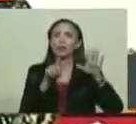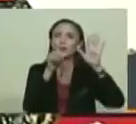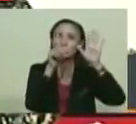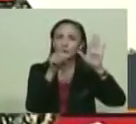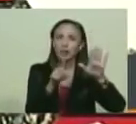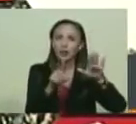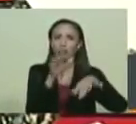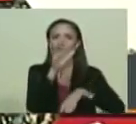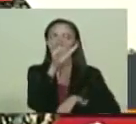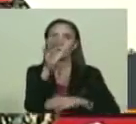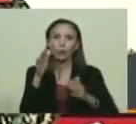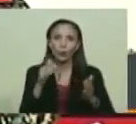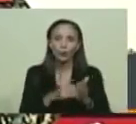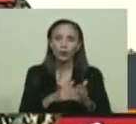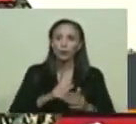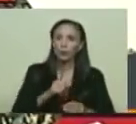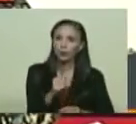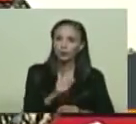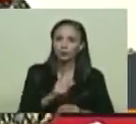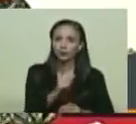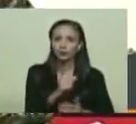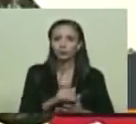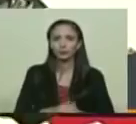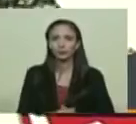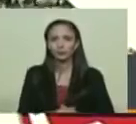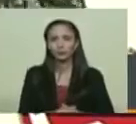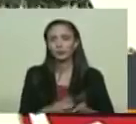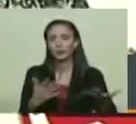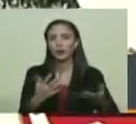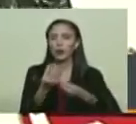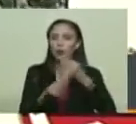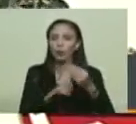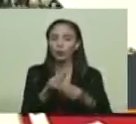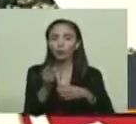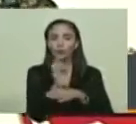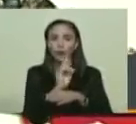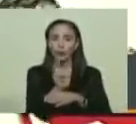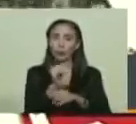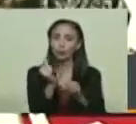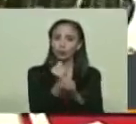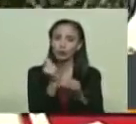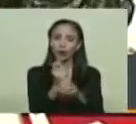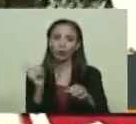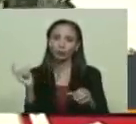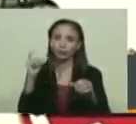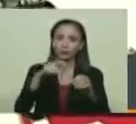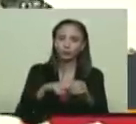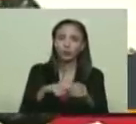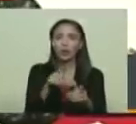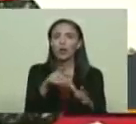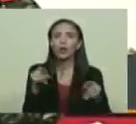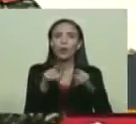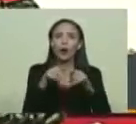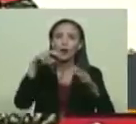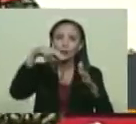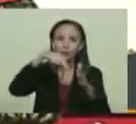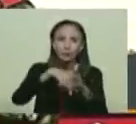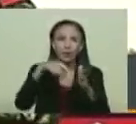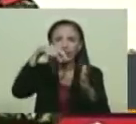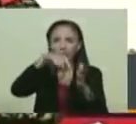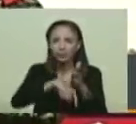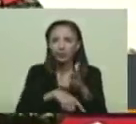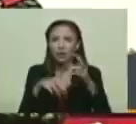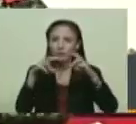65.000 policías en un plan de aceleración a fondo, con